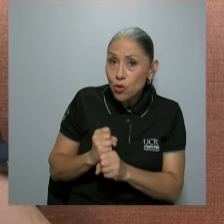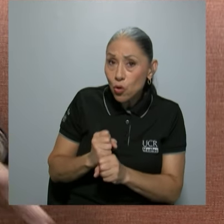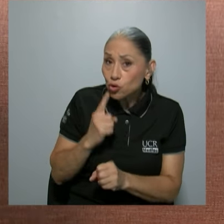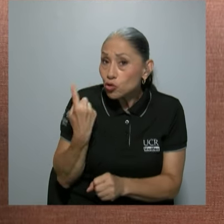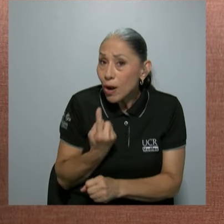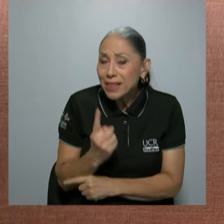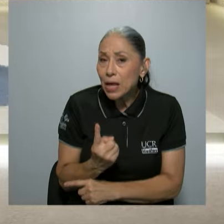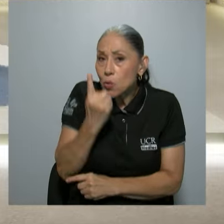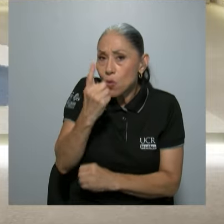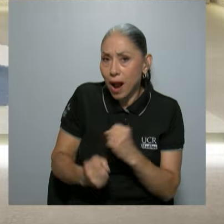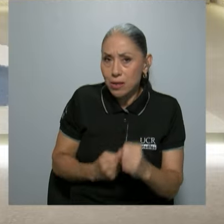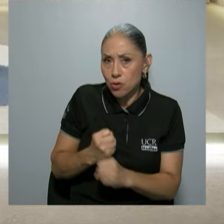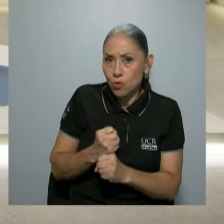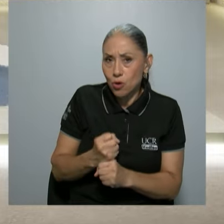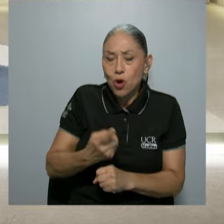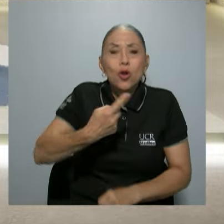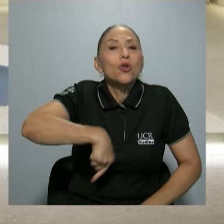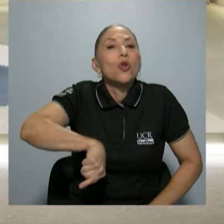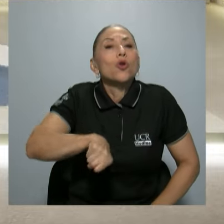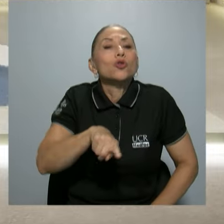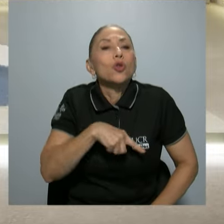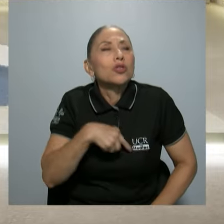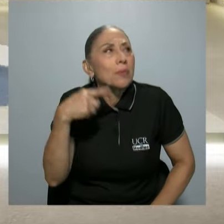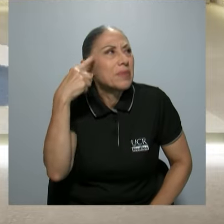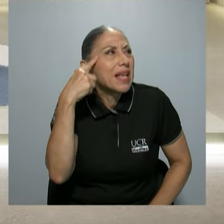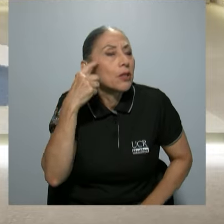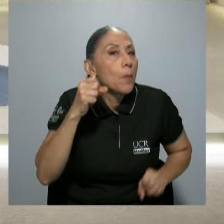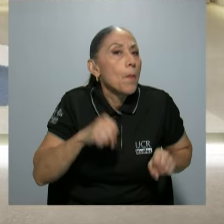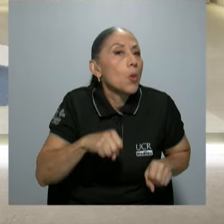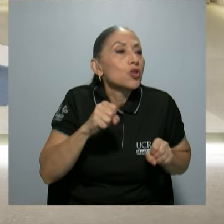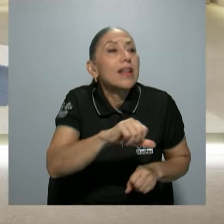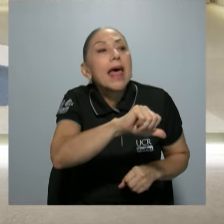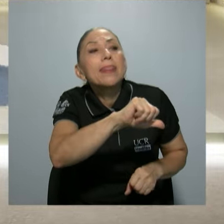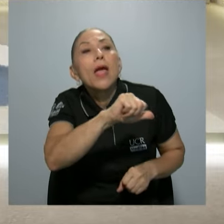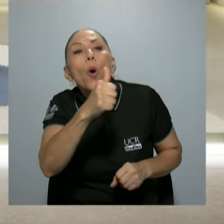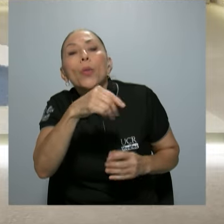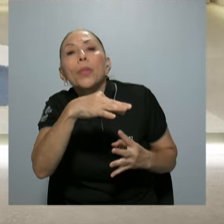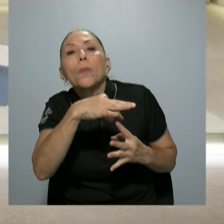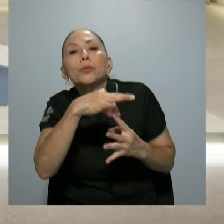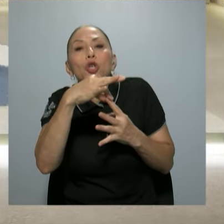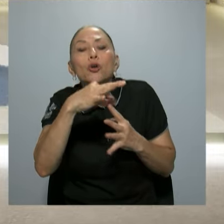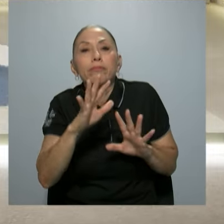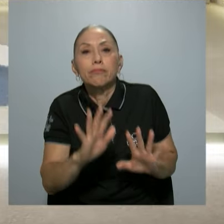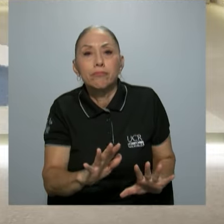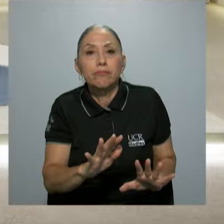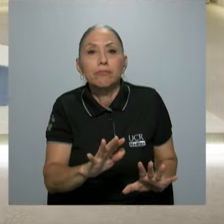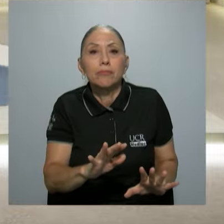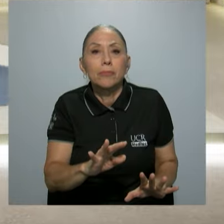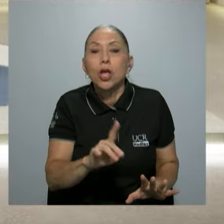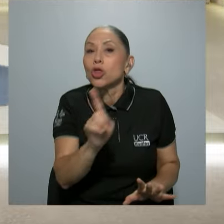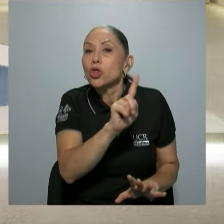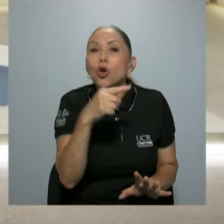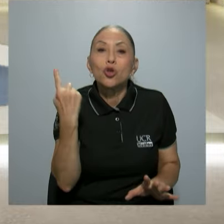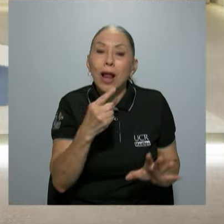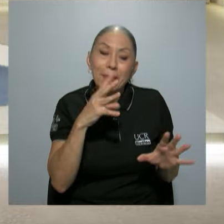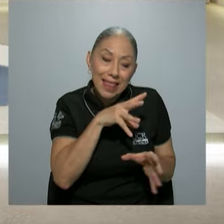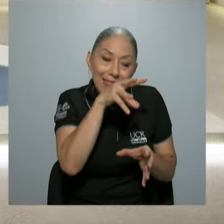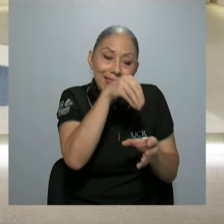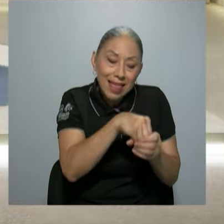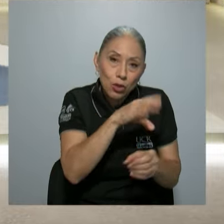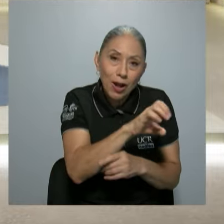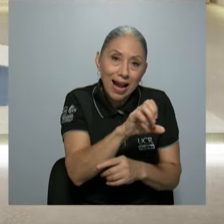estamos planteando la posibilidad de buscar una línea alternativa fuera de los mecanismos ordinarios de la institución, pero solo por un